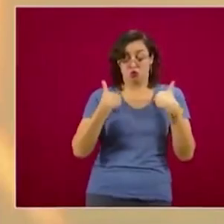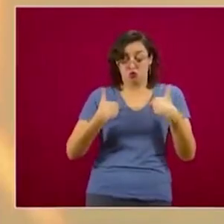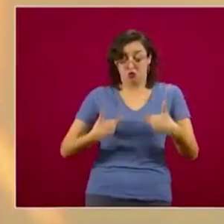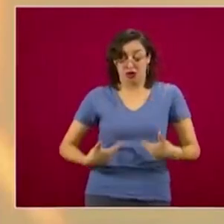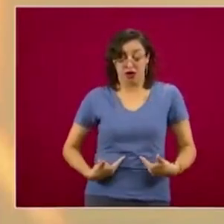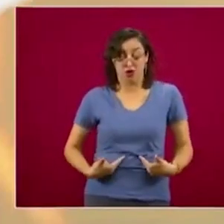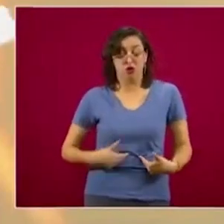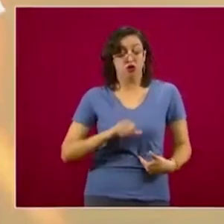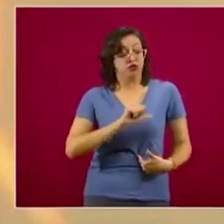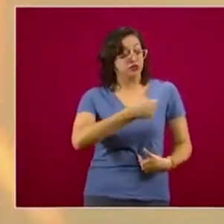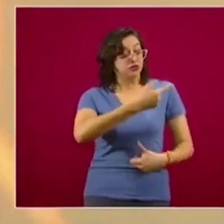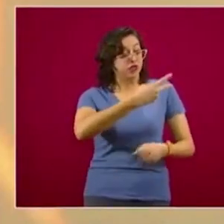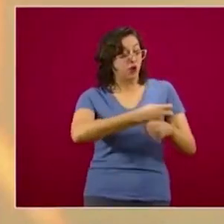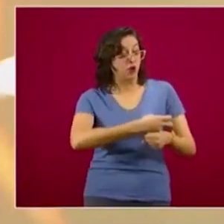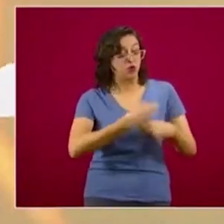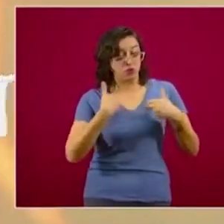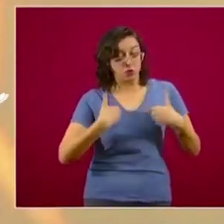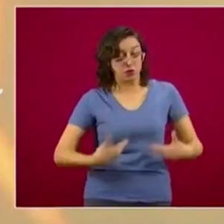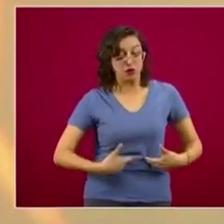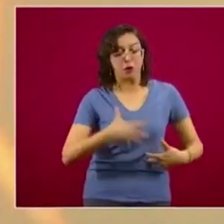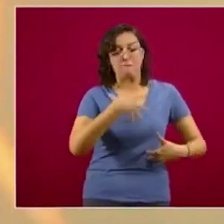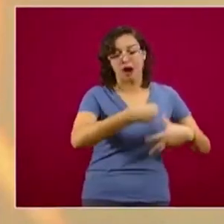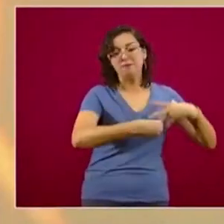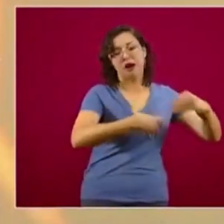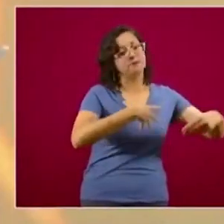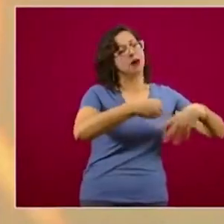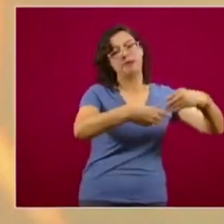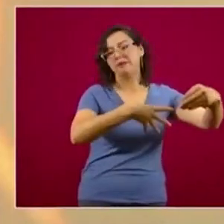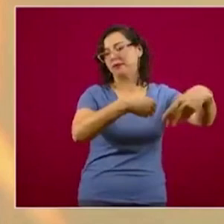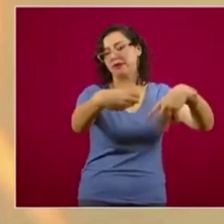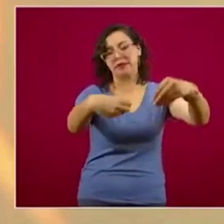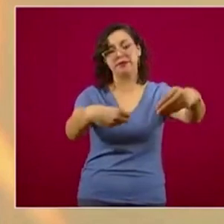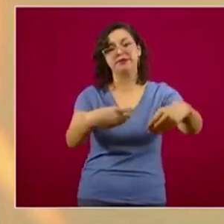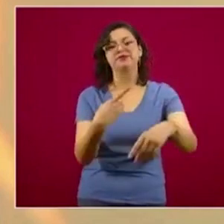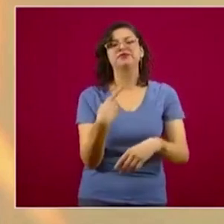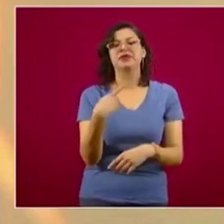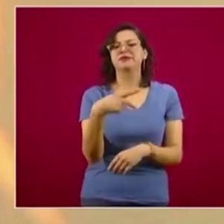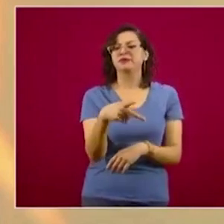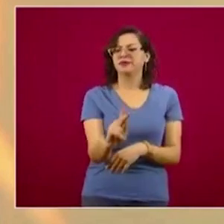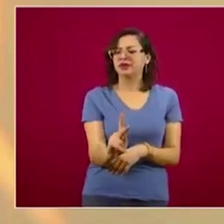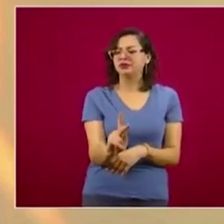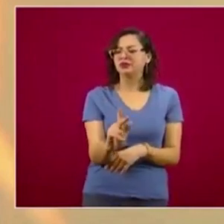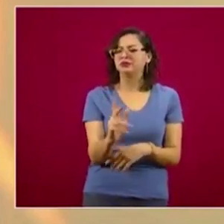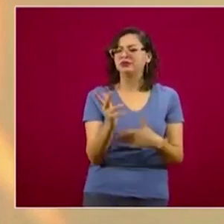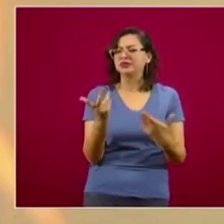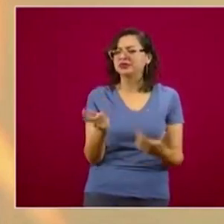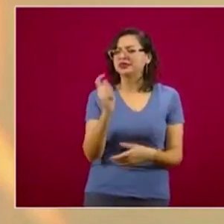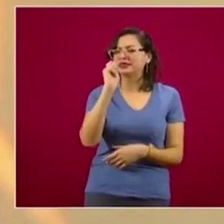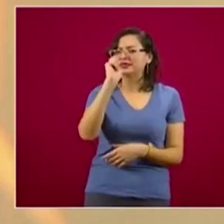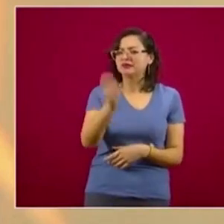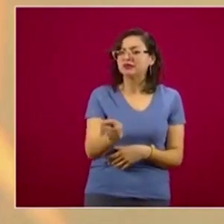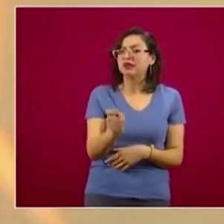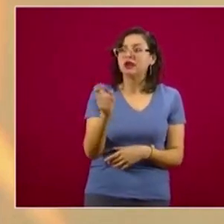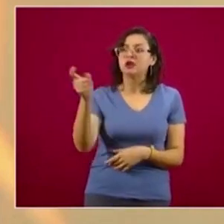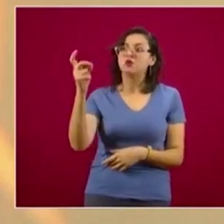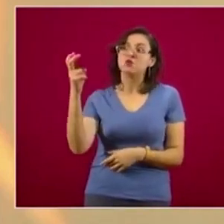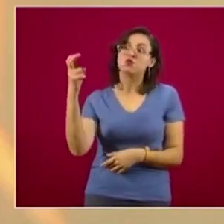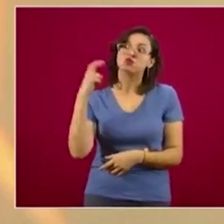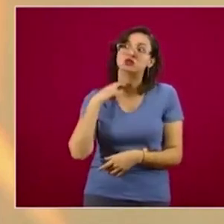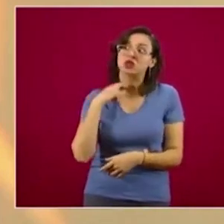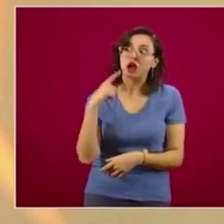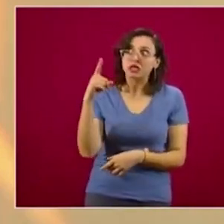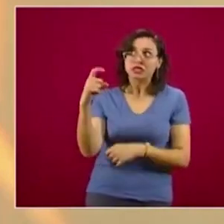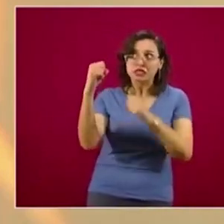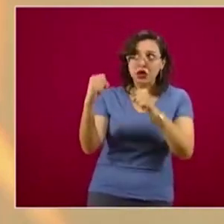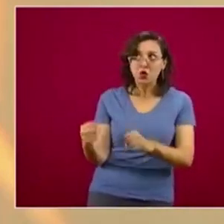empieza a contagiar a otro ser humano, se hacen este tipo de epidemias. Pero no quiere decir que en cada rincón del planeta donde haya murciélagos, ahí